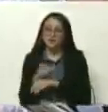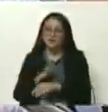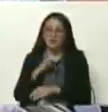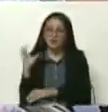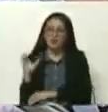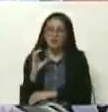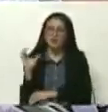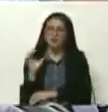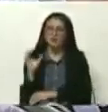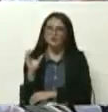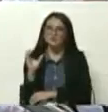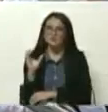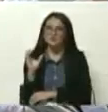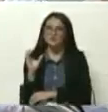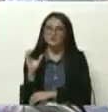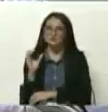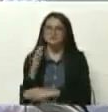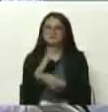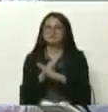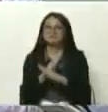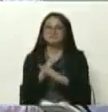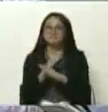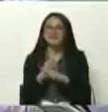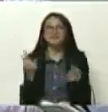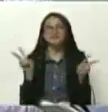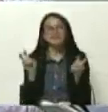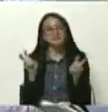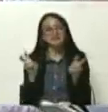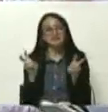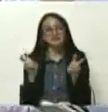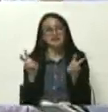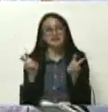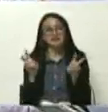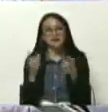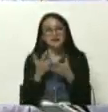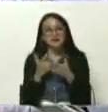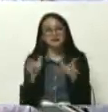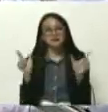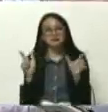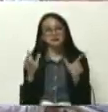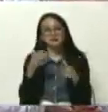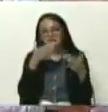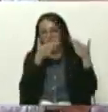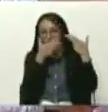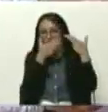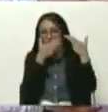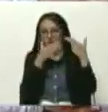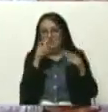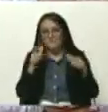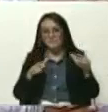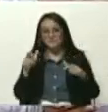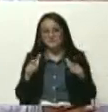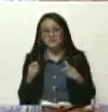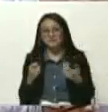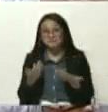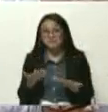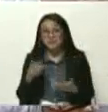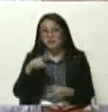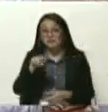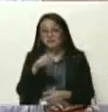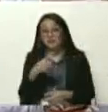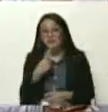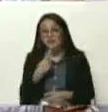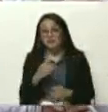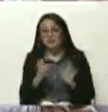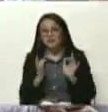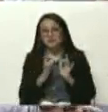Colombia, se han interrumpido por el tema de la liberación de secuestrados. Precisamente usted acaba de tocar